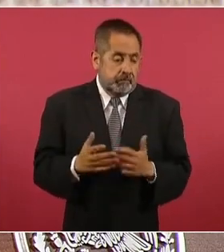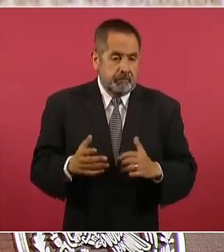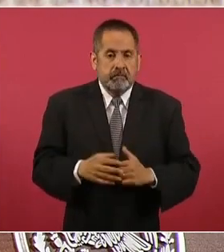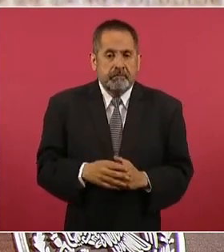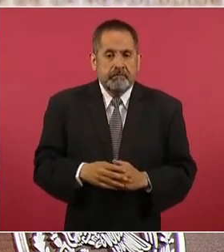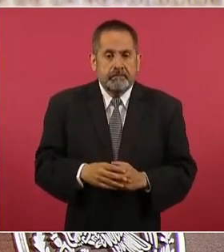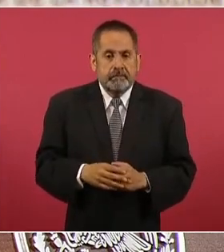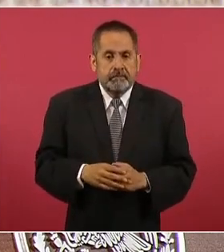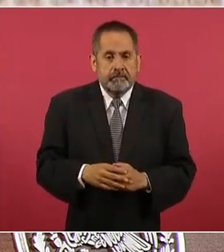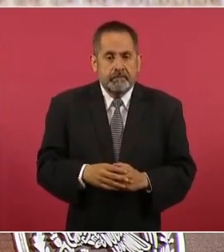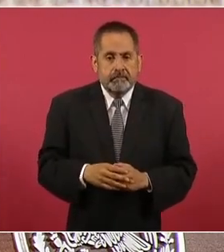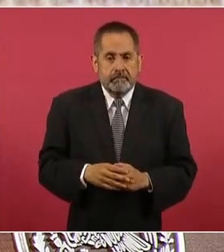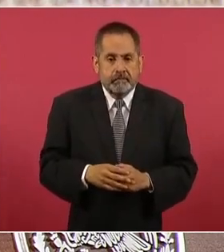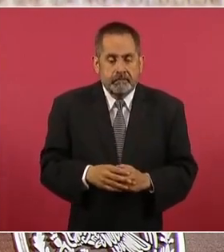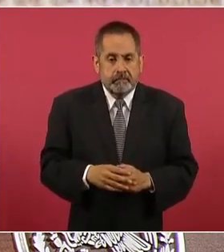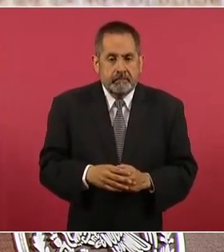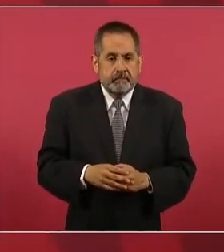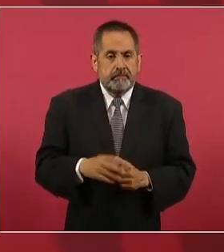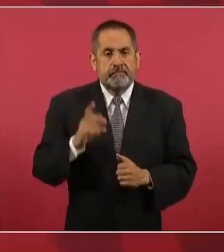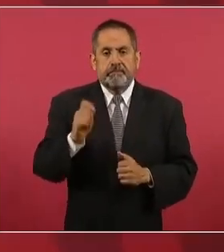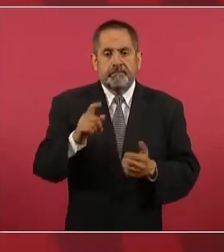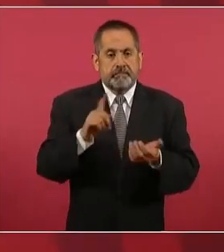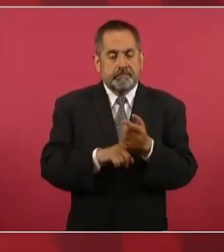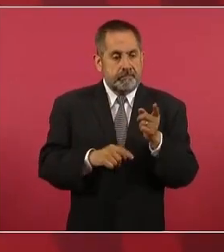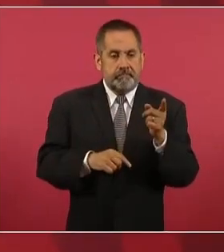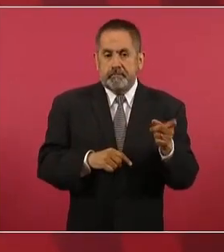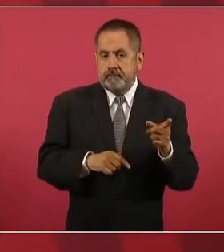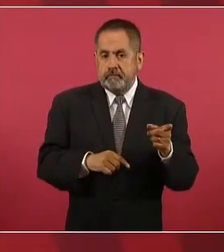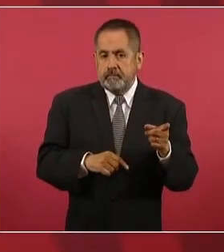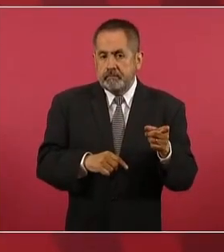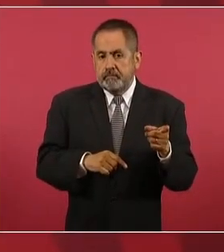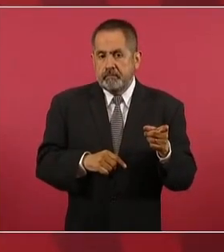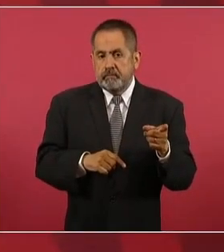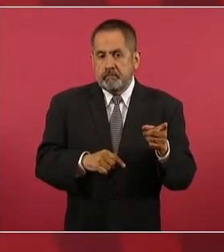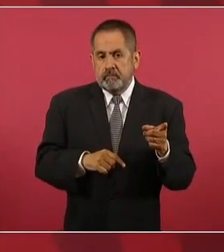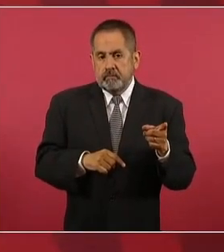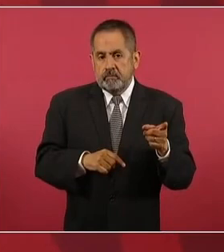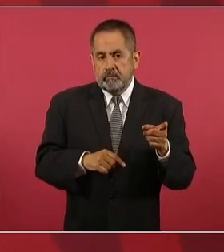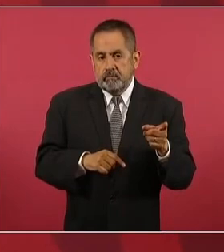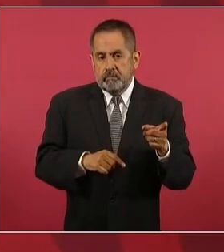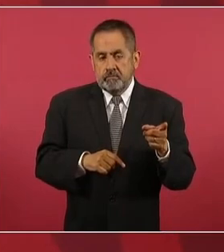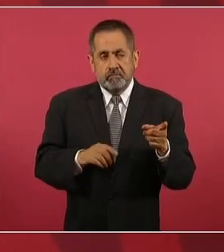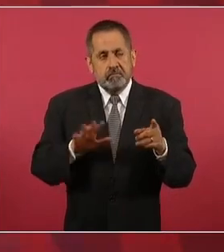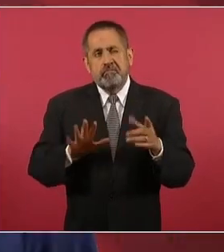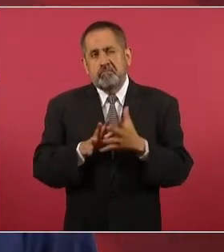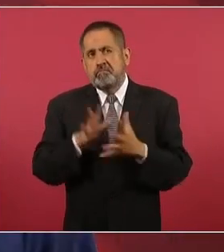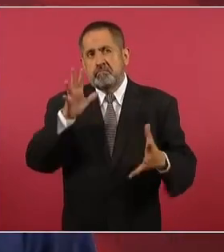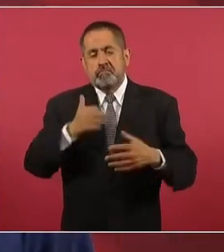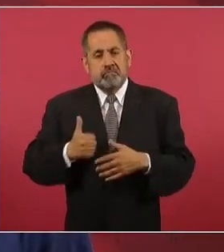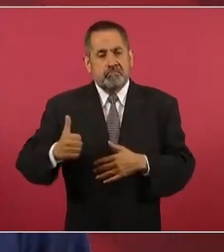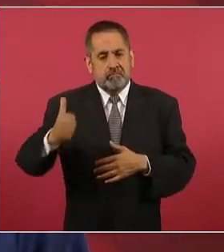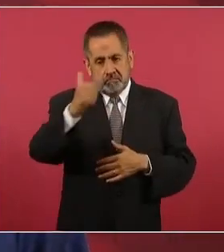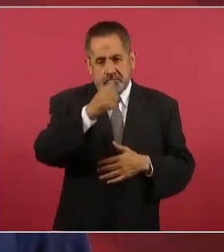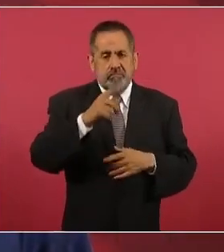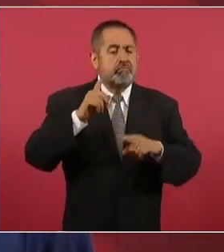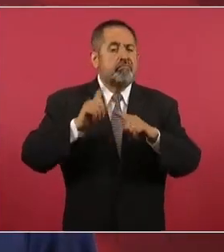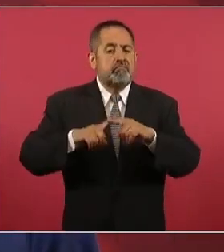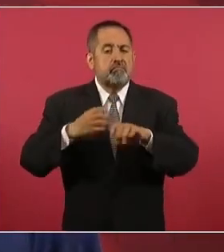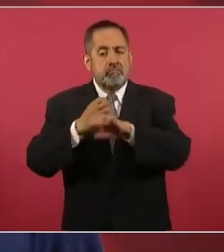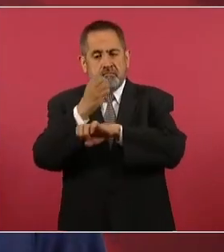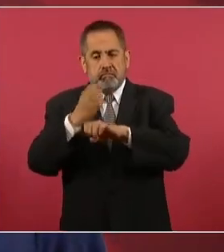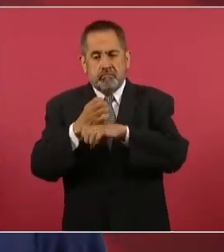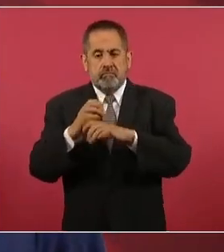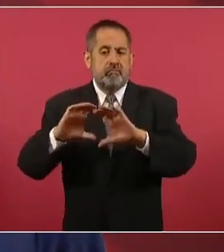y tienen en casi todos los casos el aval de